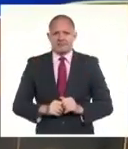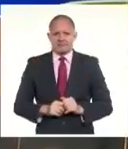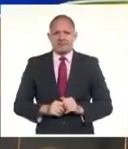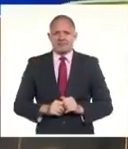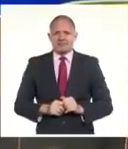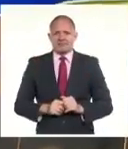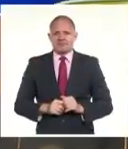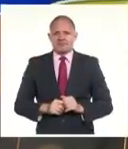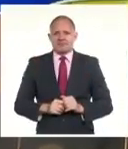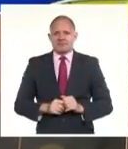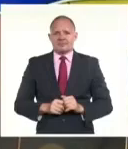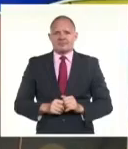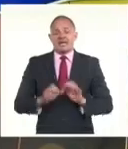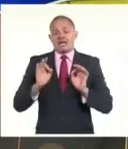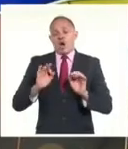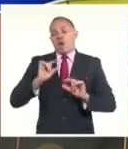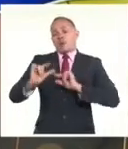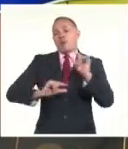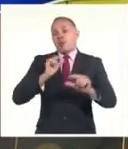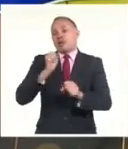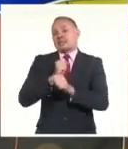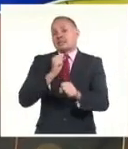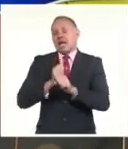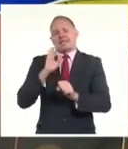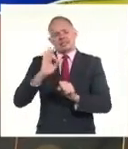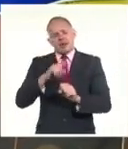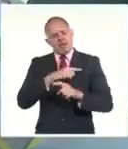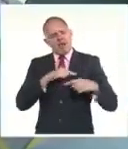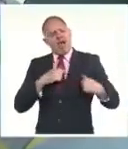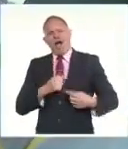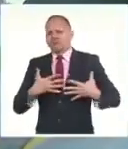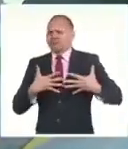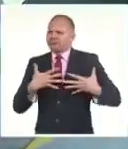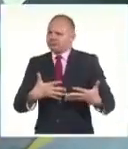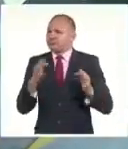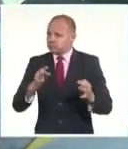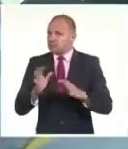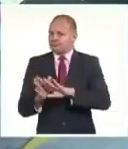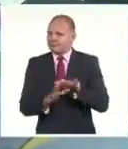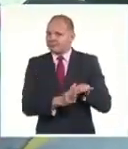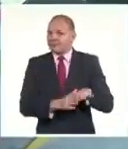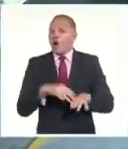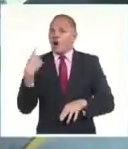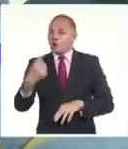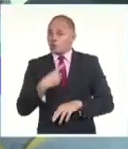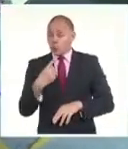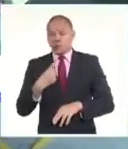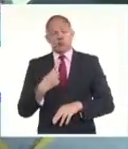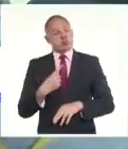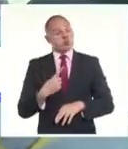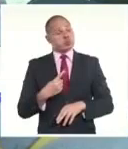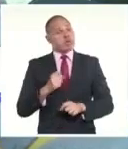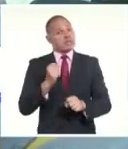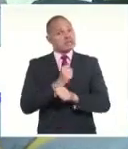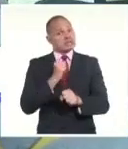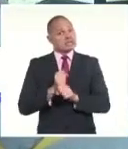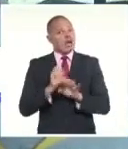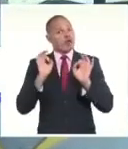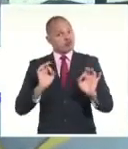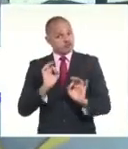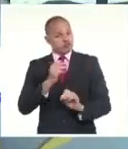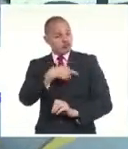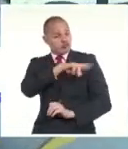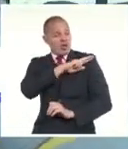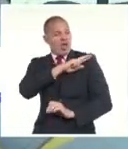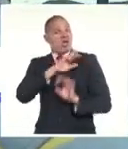para construir el trabajo, que se hace sobre todo con mucho amor y mucho sacrificio. Nosotros tenemos la responsabilidad de llevar todo el sentir de